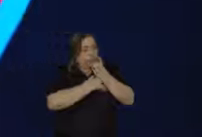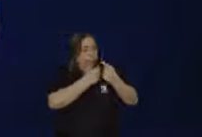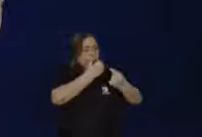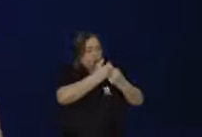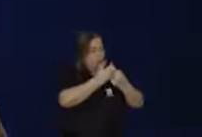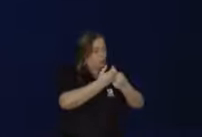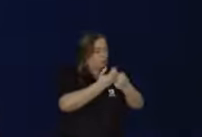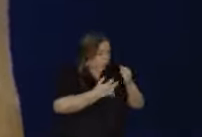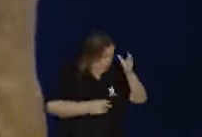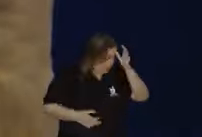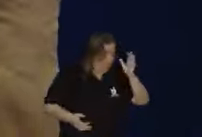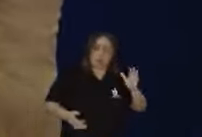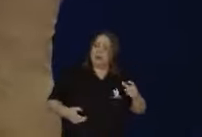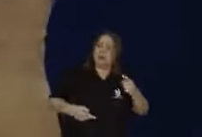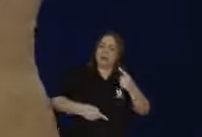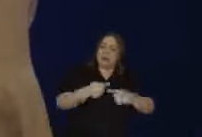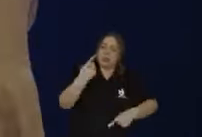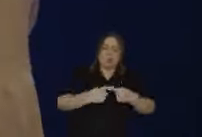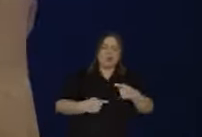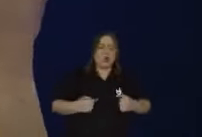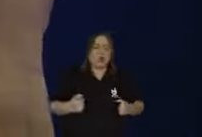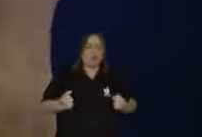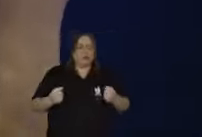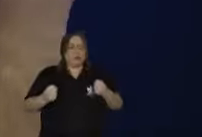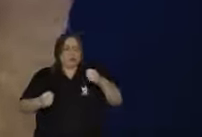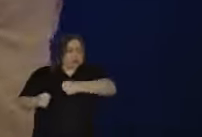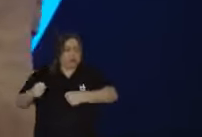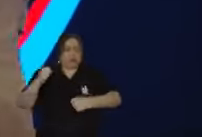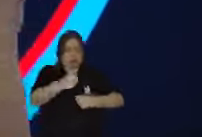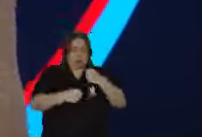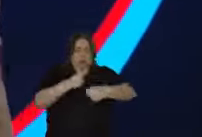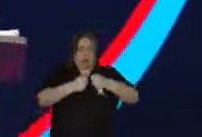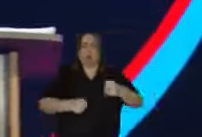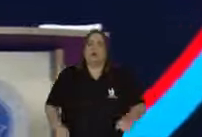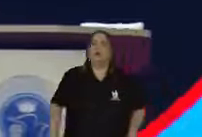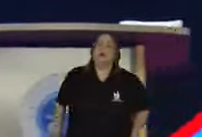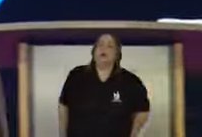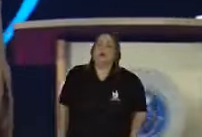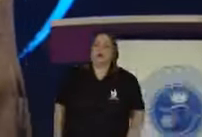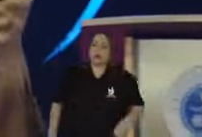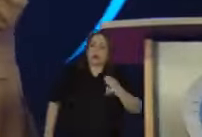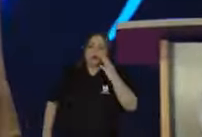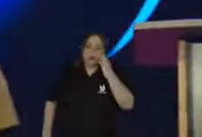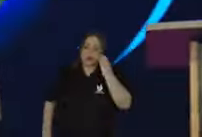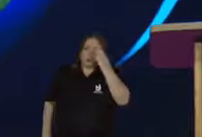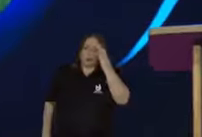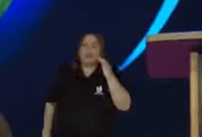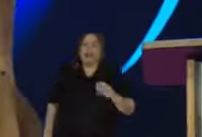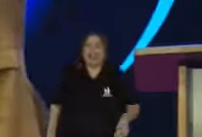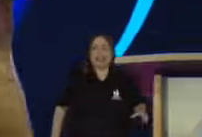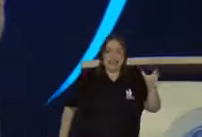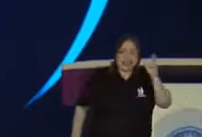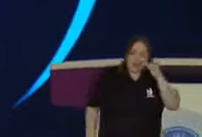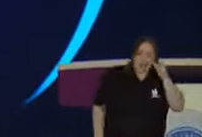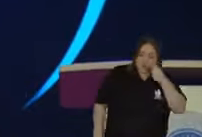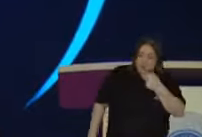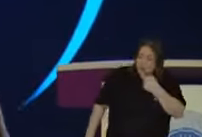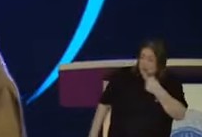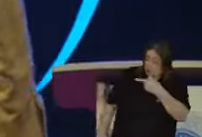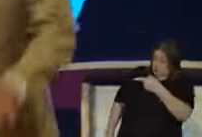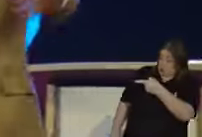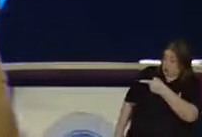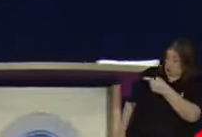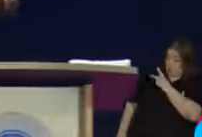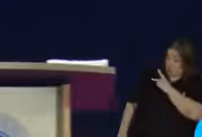Se terminó la discusión y van a las manos. Y estaba provocando a Jesús, imagínense, salva al rey de los judíos,